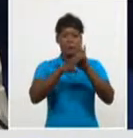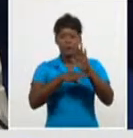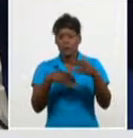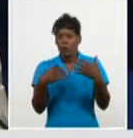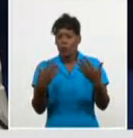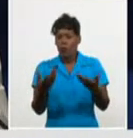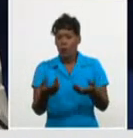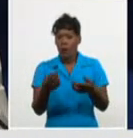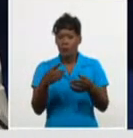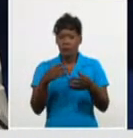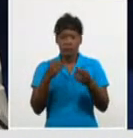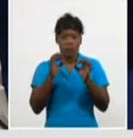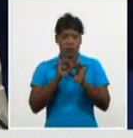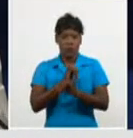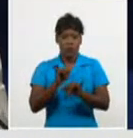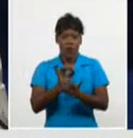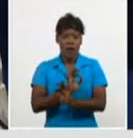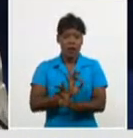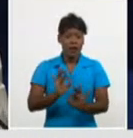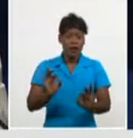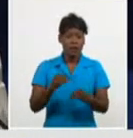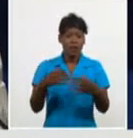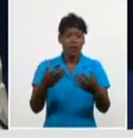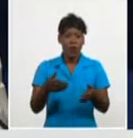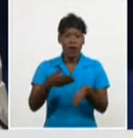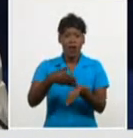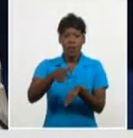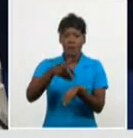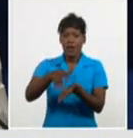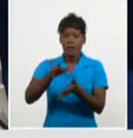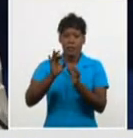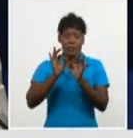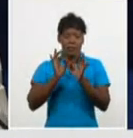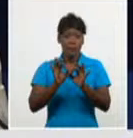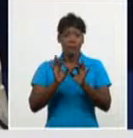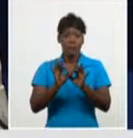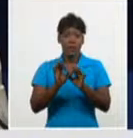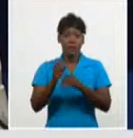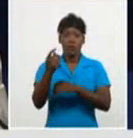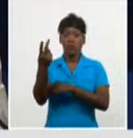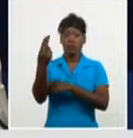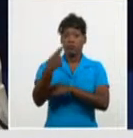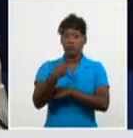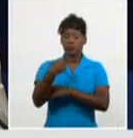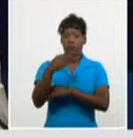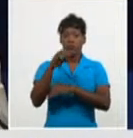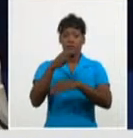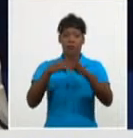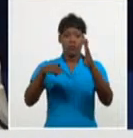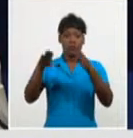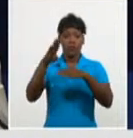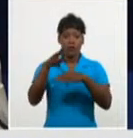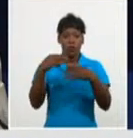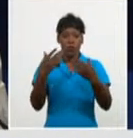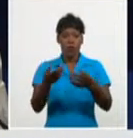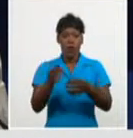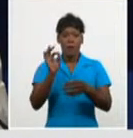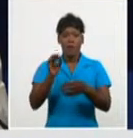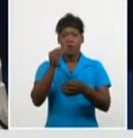para desinfectar y limpiar la superficie, según lo recomendado por los organismos internacionales, son el alcohol al